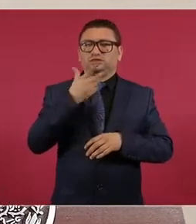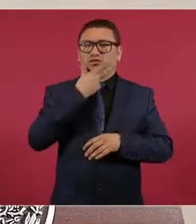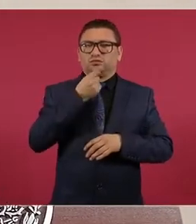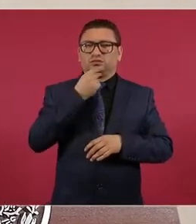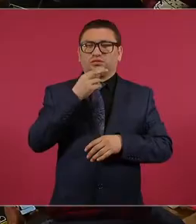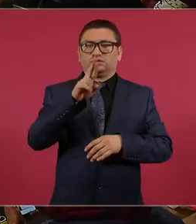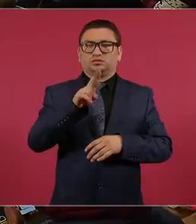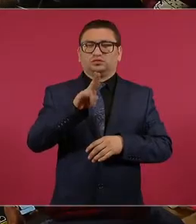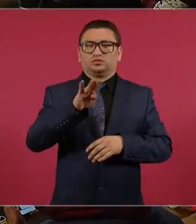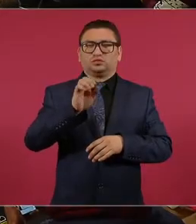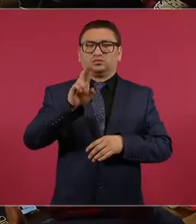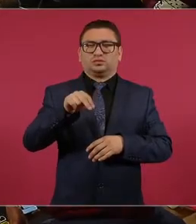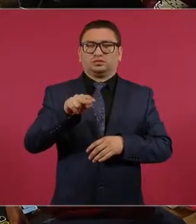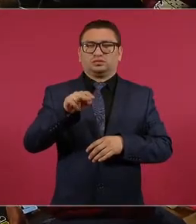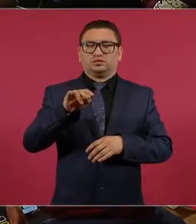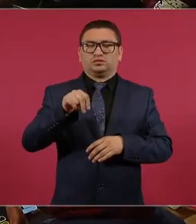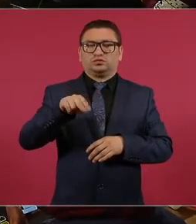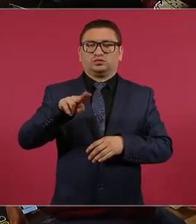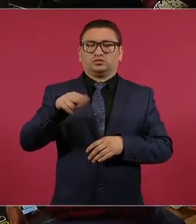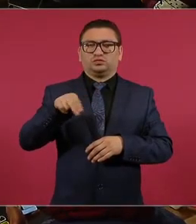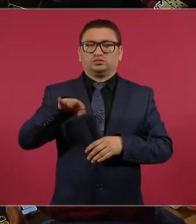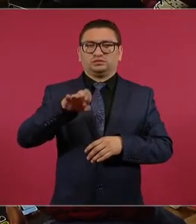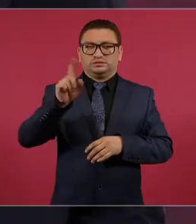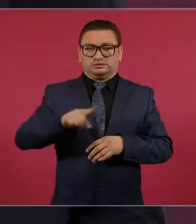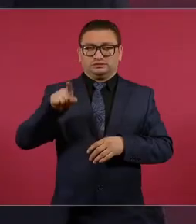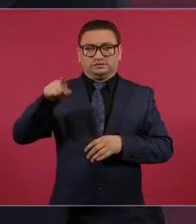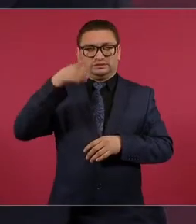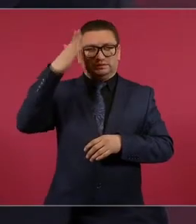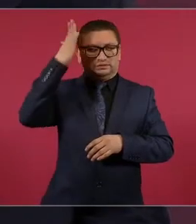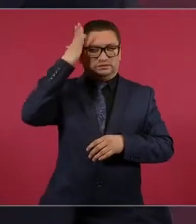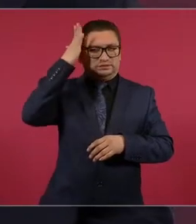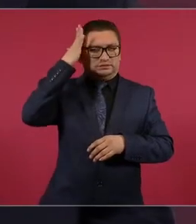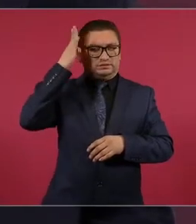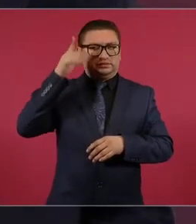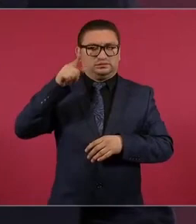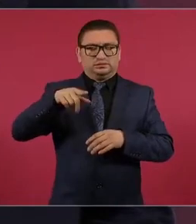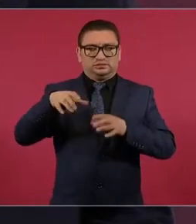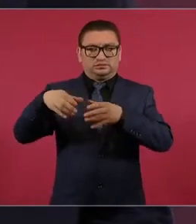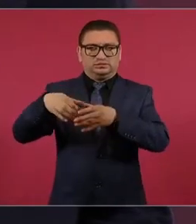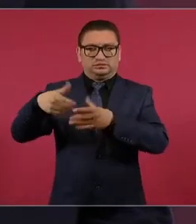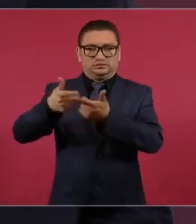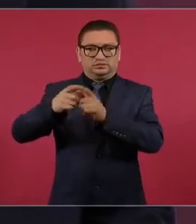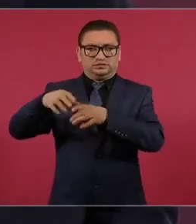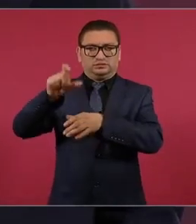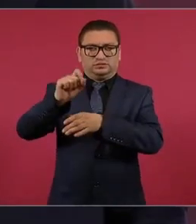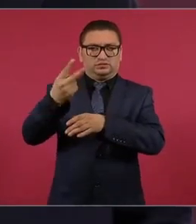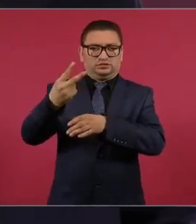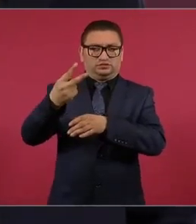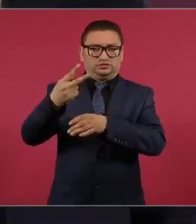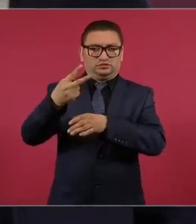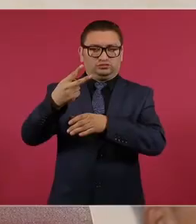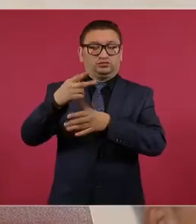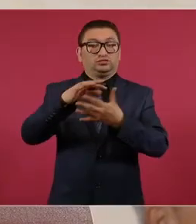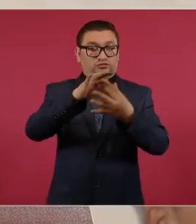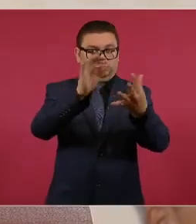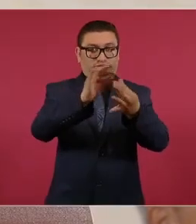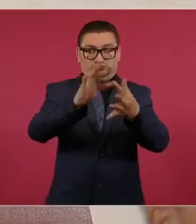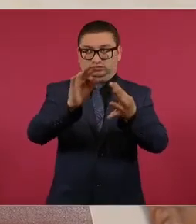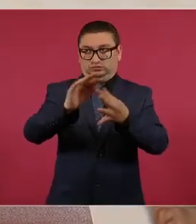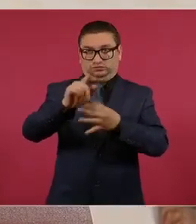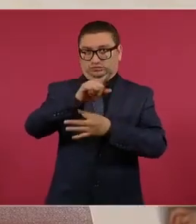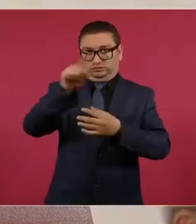Núñez era dirigente de la sección 22 esto no les va a gustar a